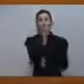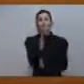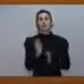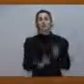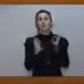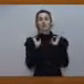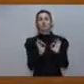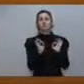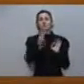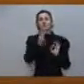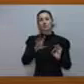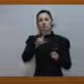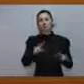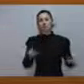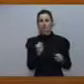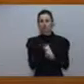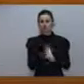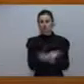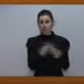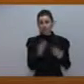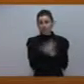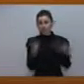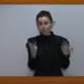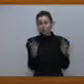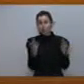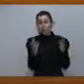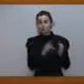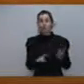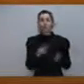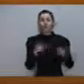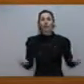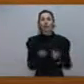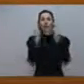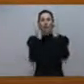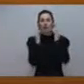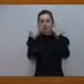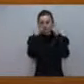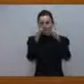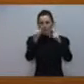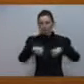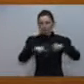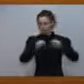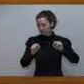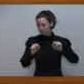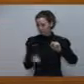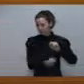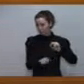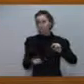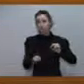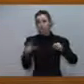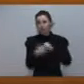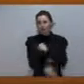a 34 trabajadores, 17 y 18 que realizan la campaña de saneamiento ganadero en Asturias. Sí, se pudo